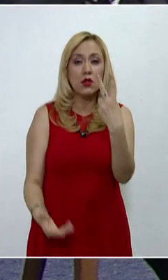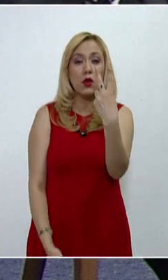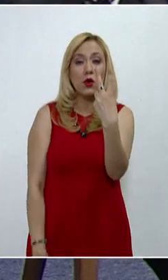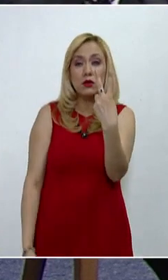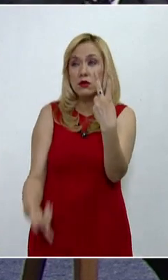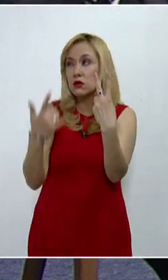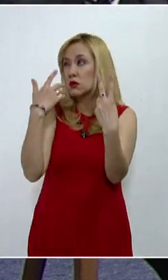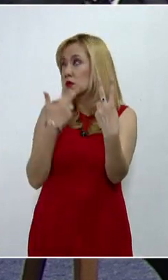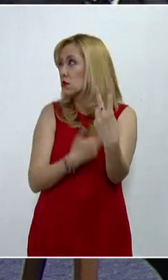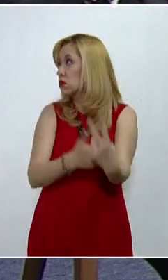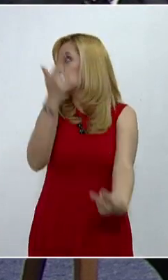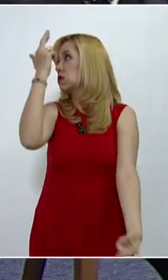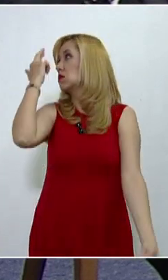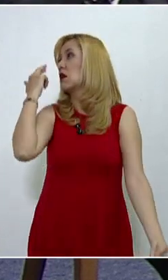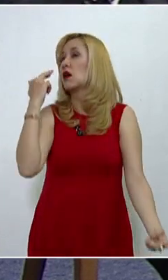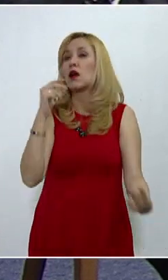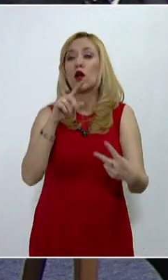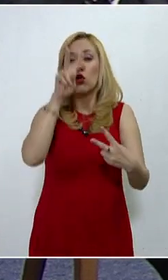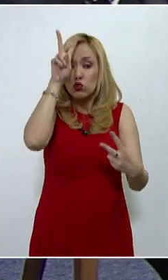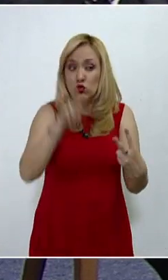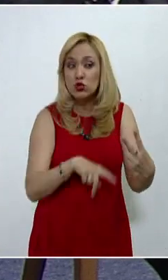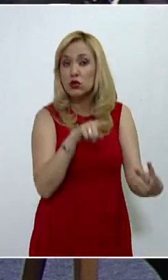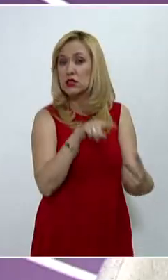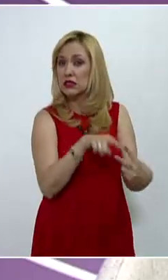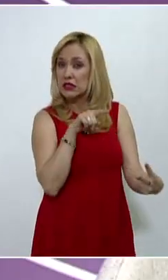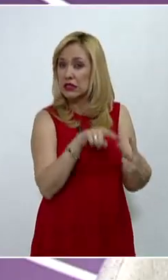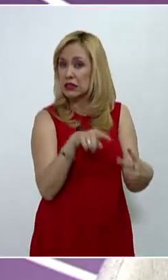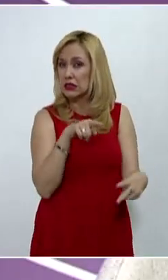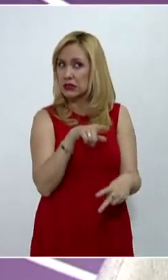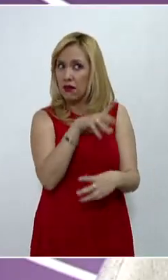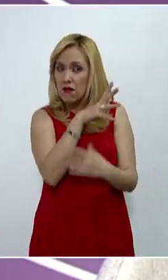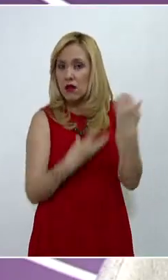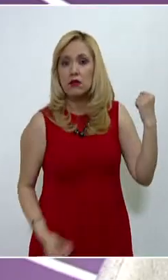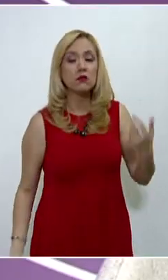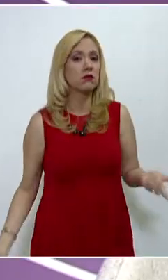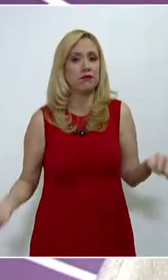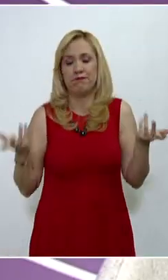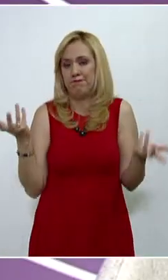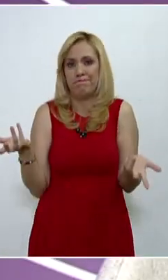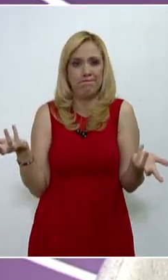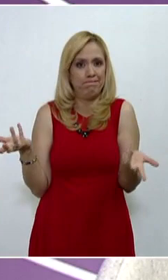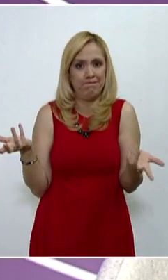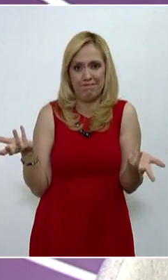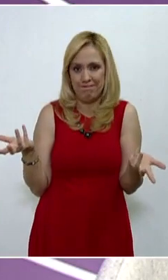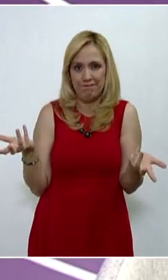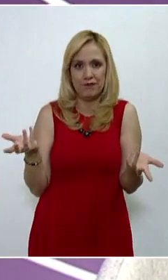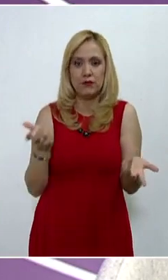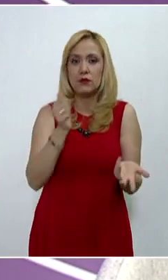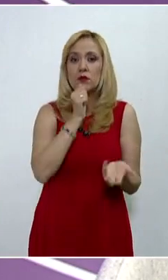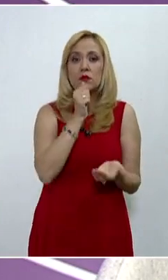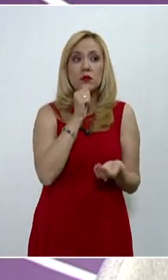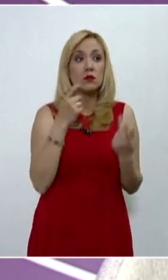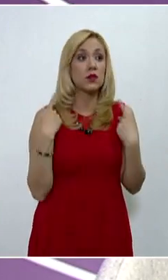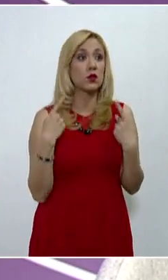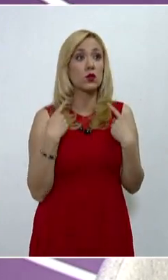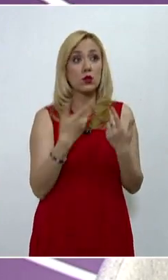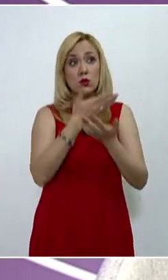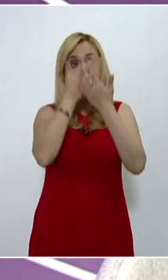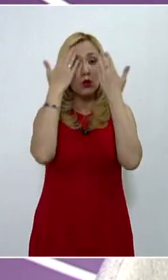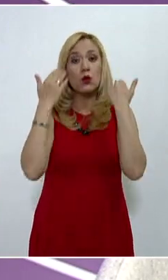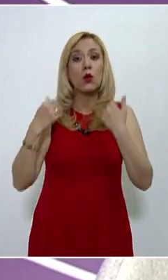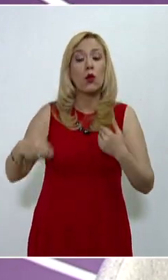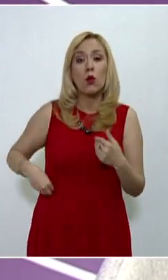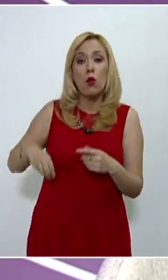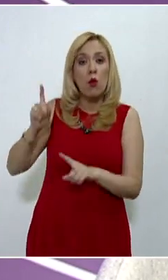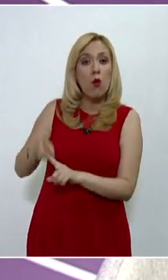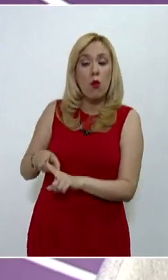año. Entonces, estamos invirtiendo todos esos recursos del Estado en realidad O sea, a agarrar a los personas que todavía no han sido declaradas culpables, más